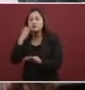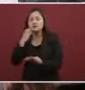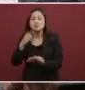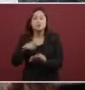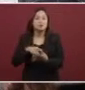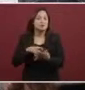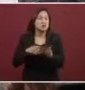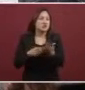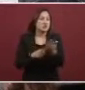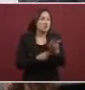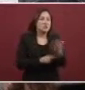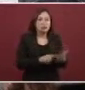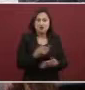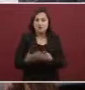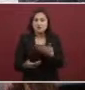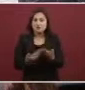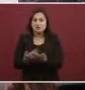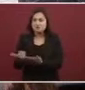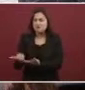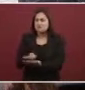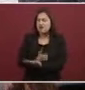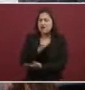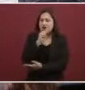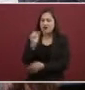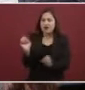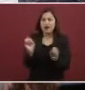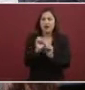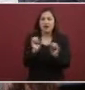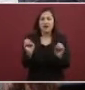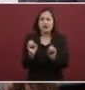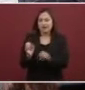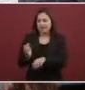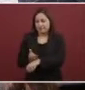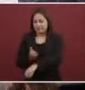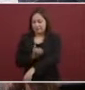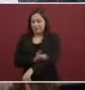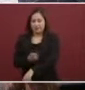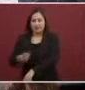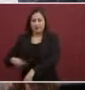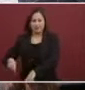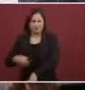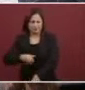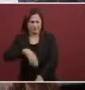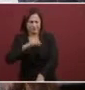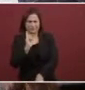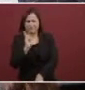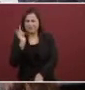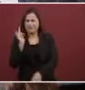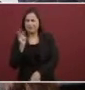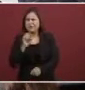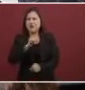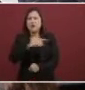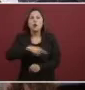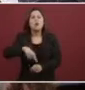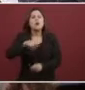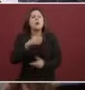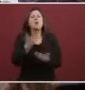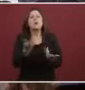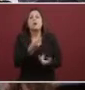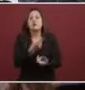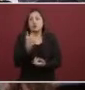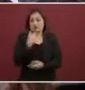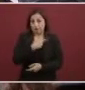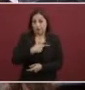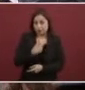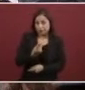otro servicio. Como me dijo alguno de mis colegas, eres muy idiota, te gusta mucho hacer tele, pues prefiero pensar en lo segundo porque lo primero